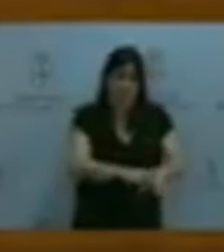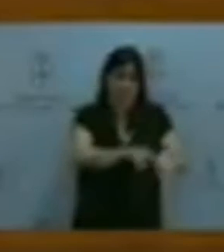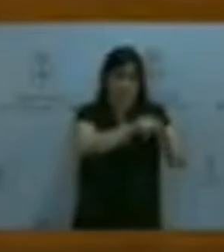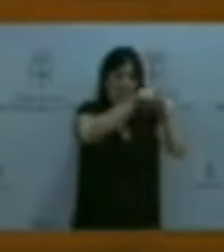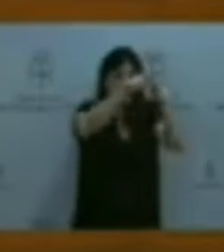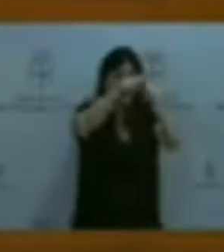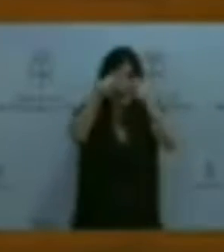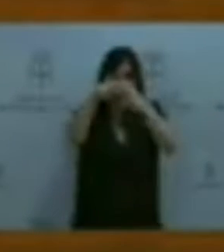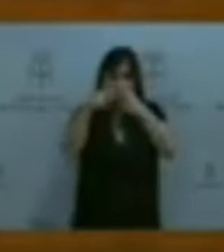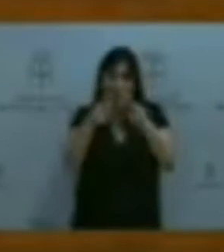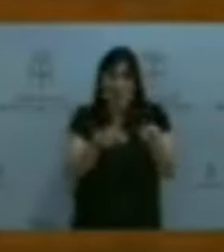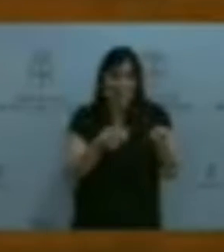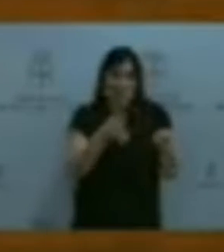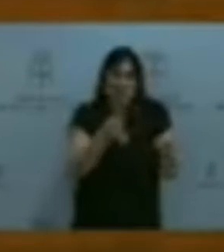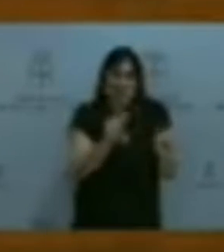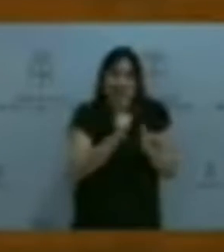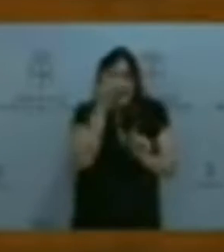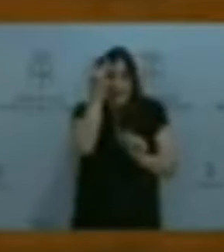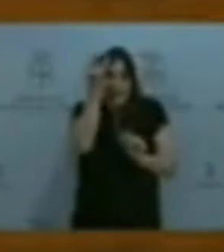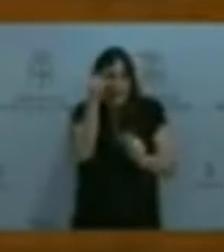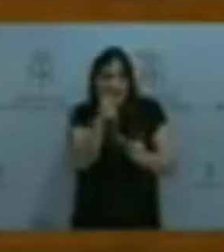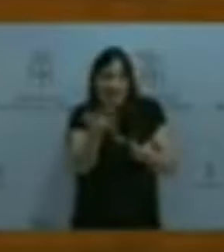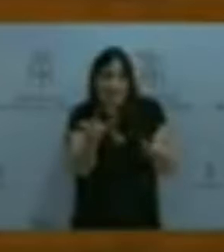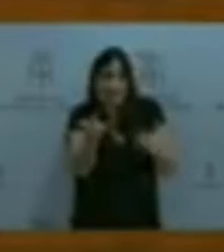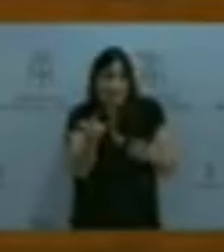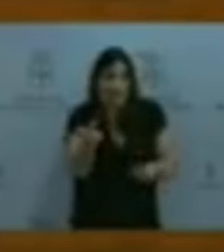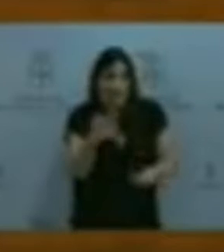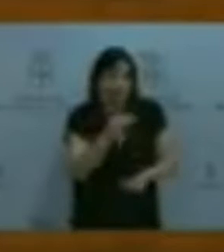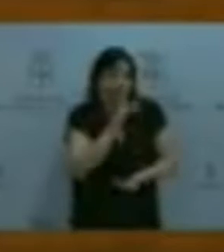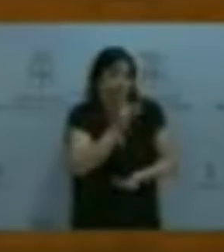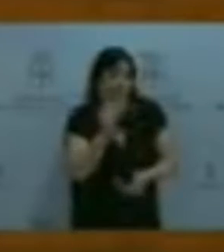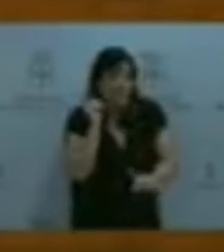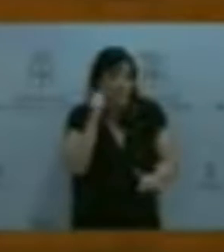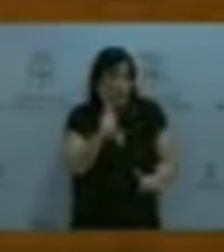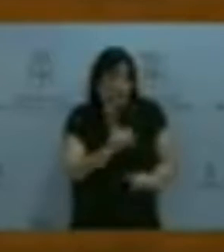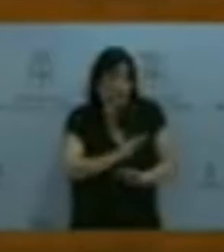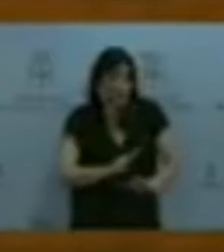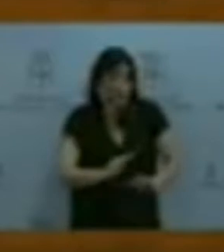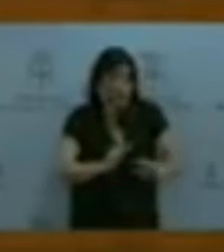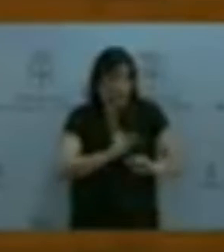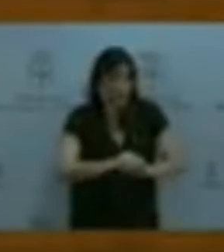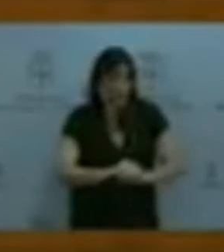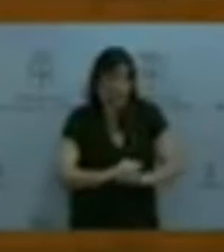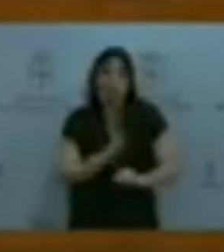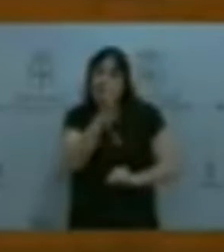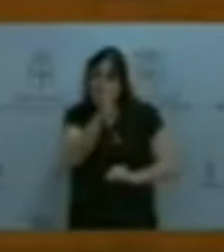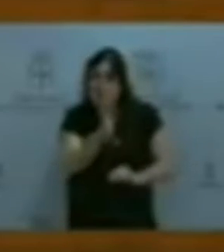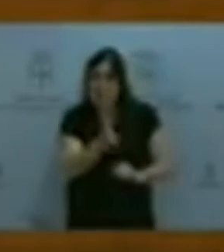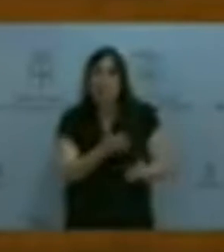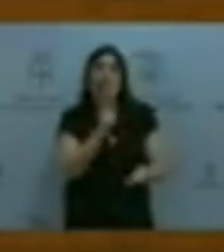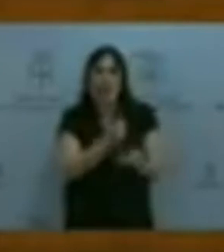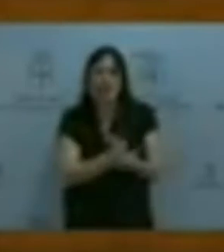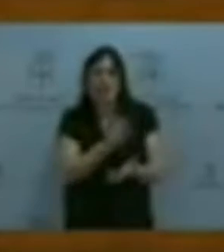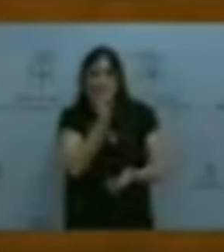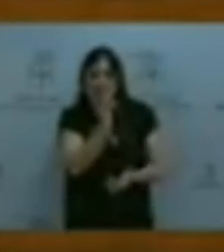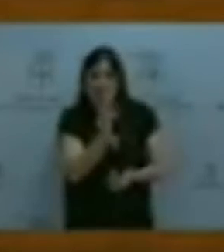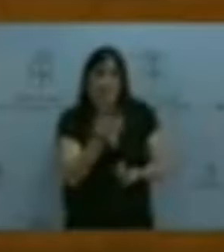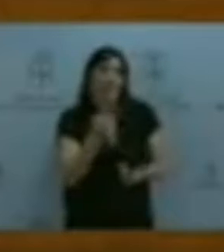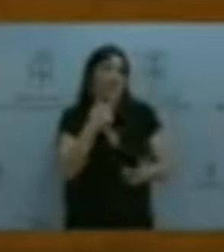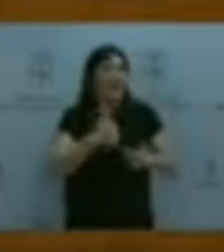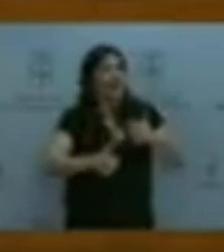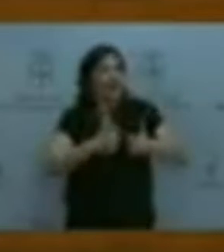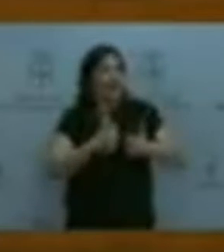falsas promesas, que evidentemente cada 4 años llegan, les entretienen con concursinos de tripartitos, y que si ahora